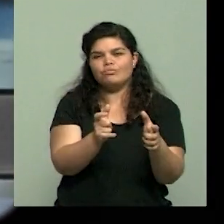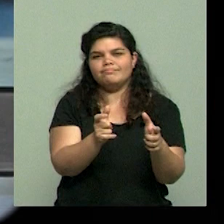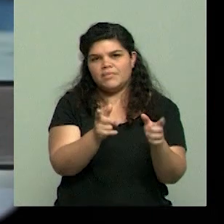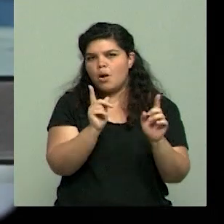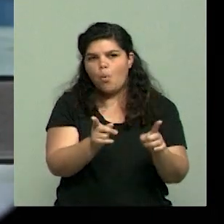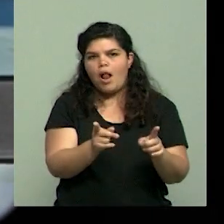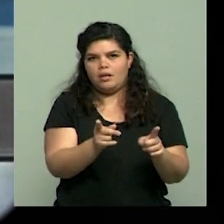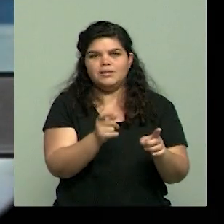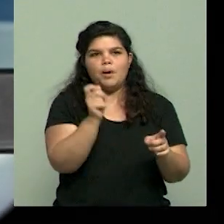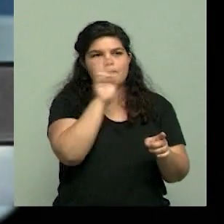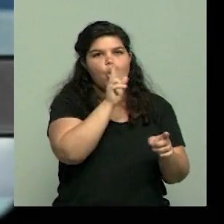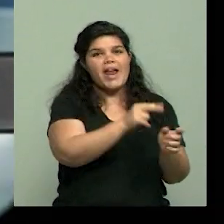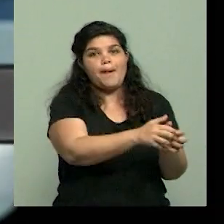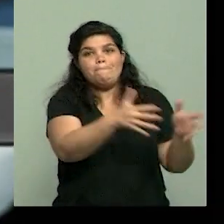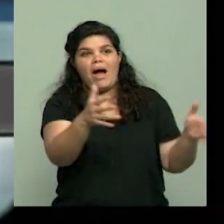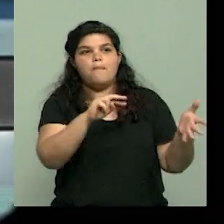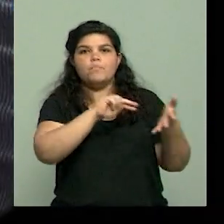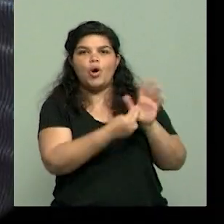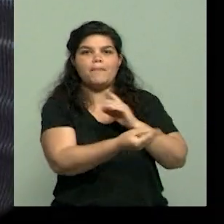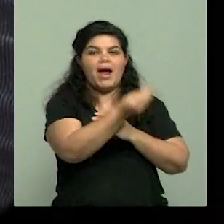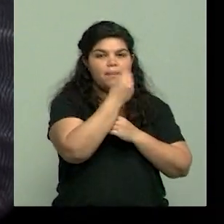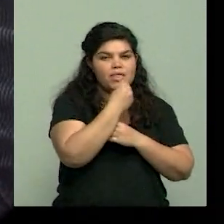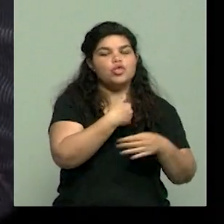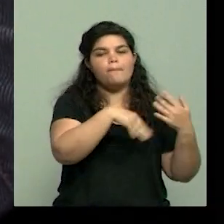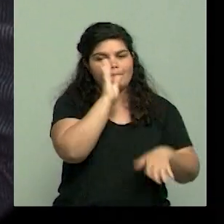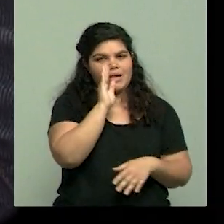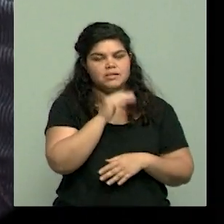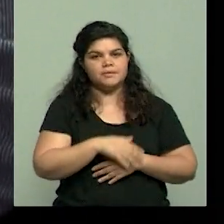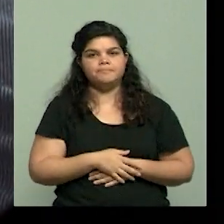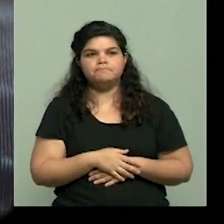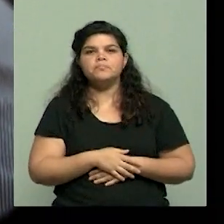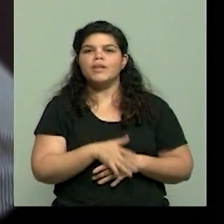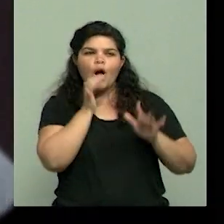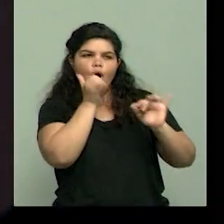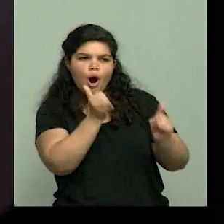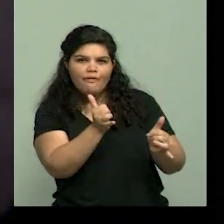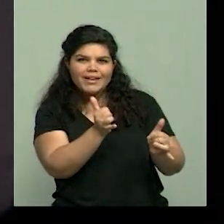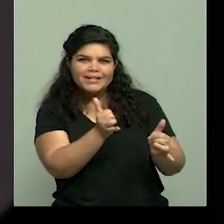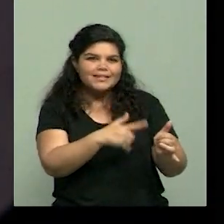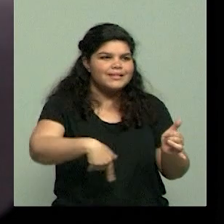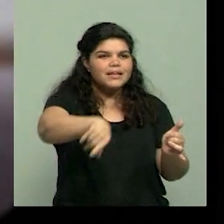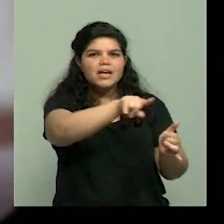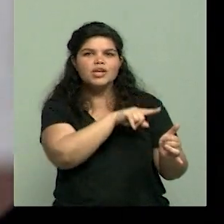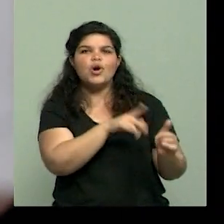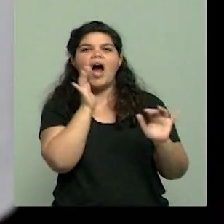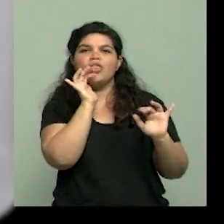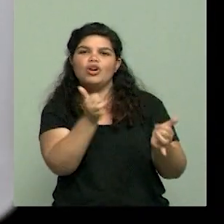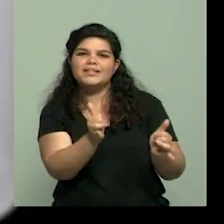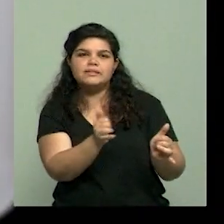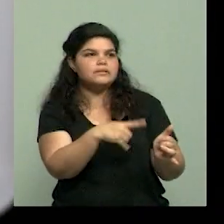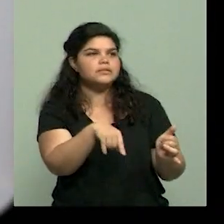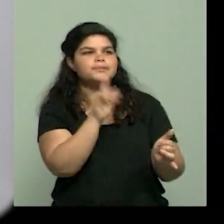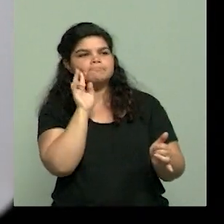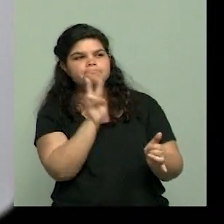sí aparece mucho más en mujeres. Pero en la adolescencia es donde se empieza a notar este tipo de problemáticas y si no son abordadas o no